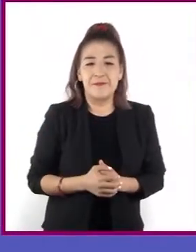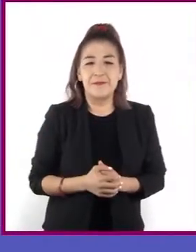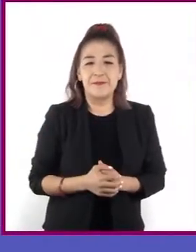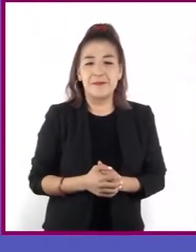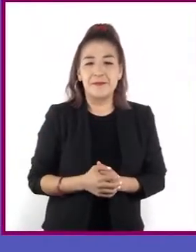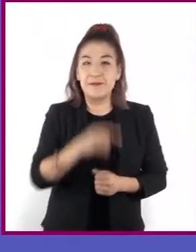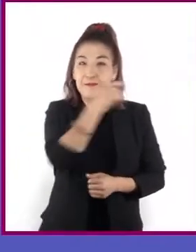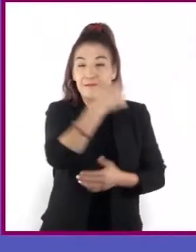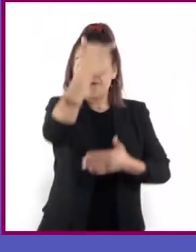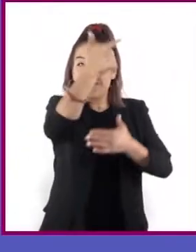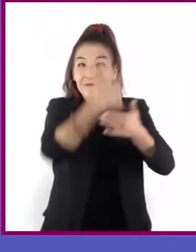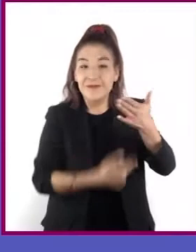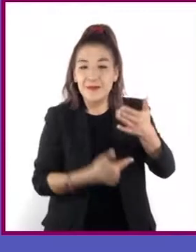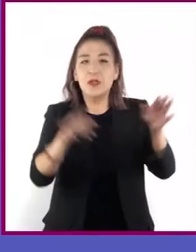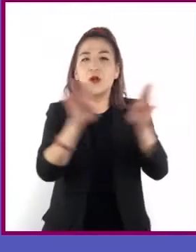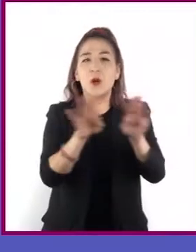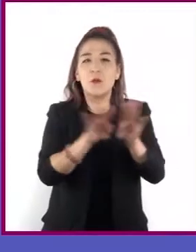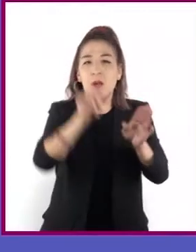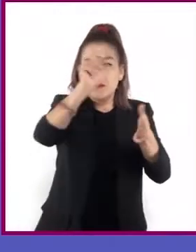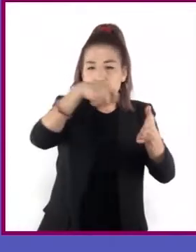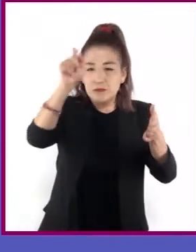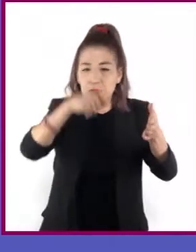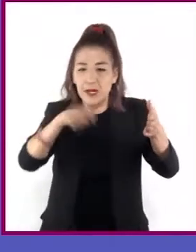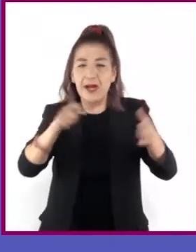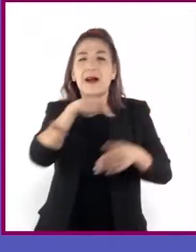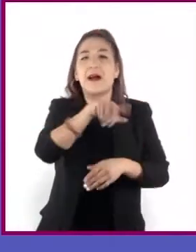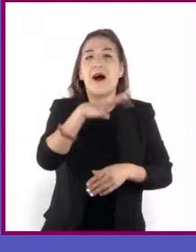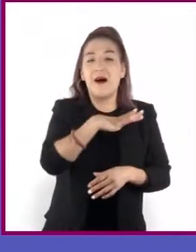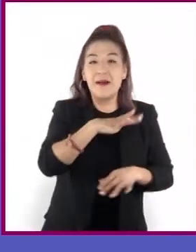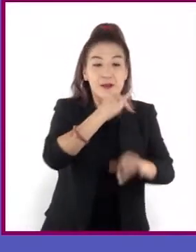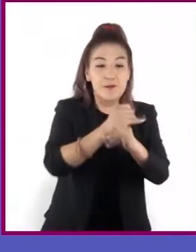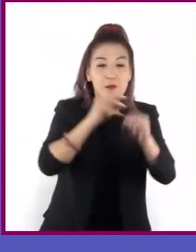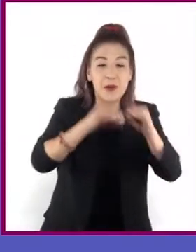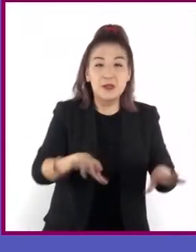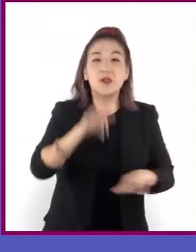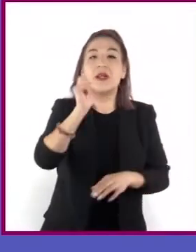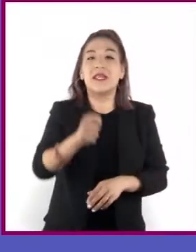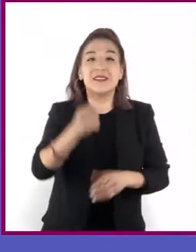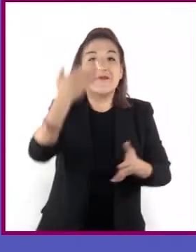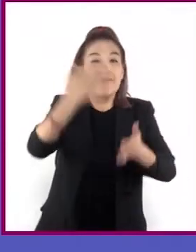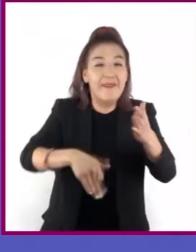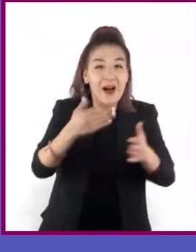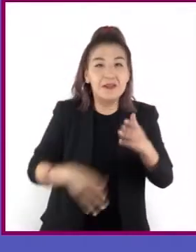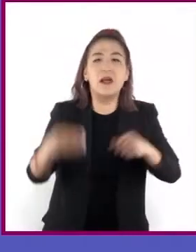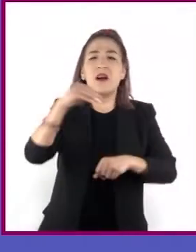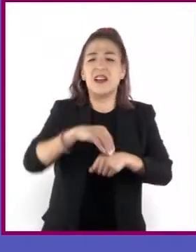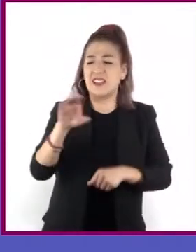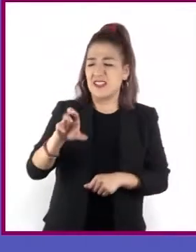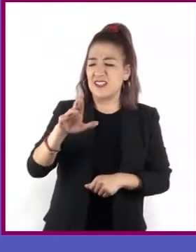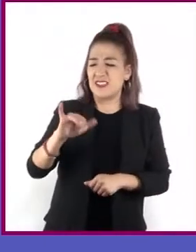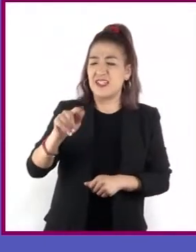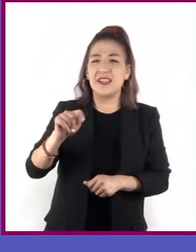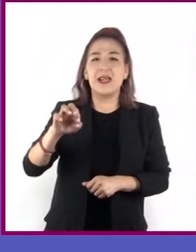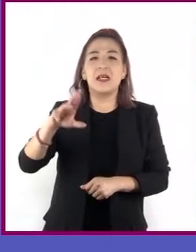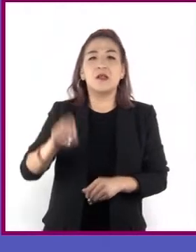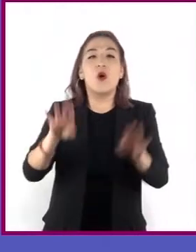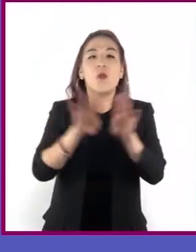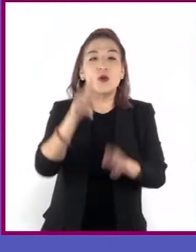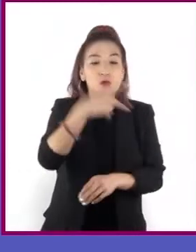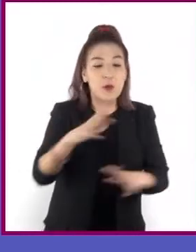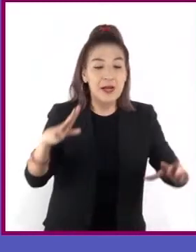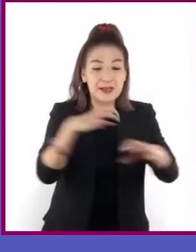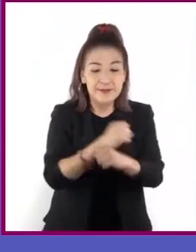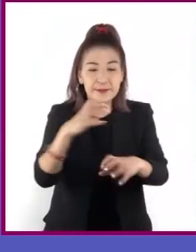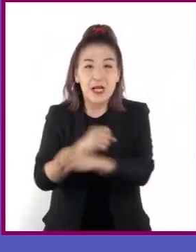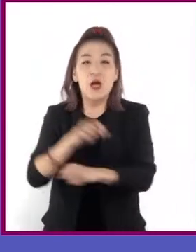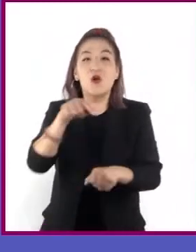de cotejo es un instrumento que contiene criterios e indicadores. El criterio es la descripción general de lo que van a